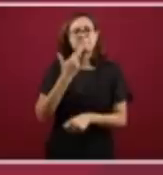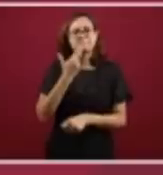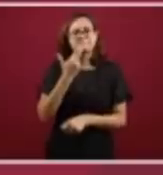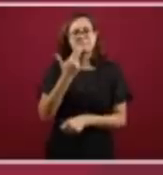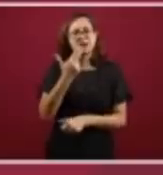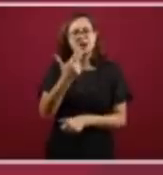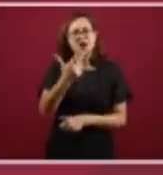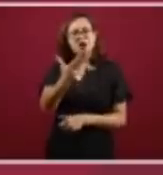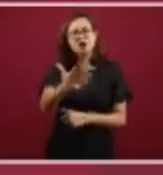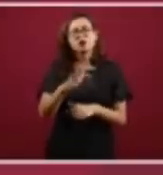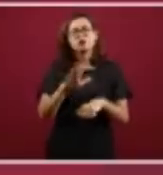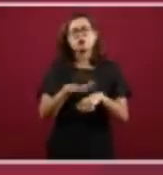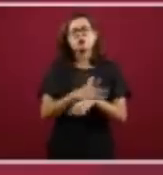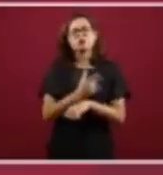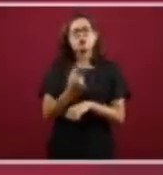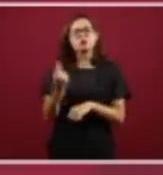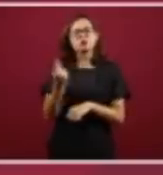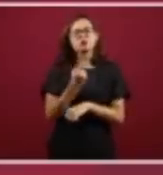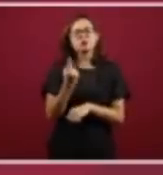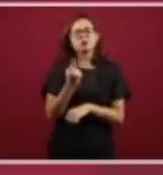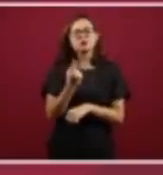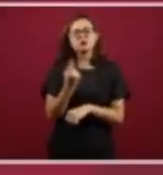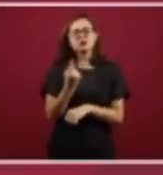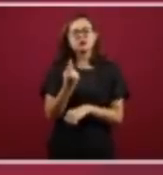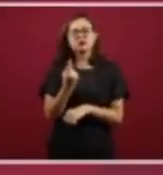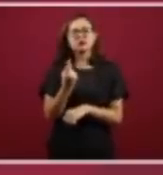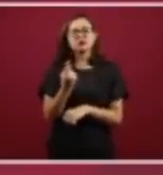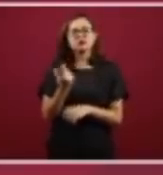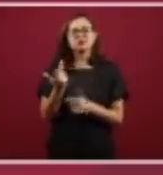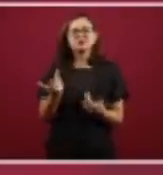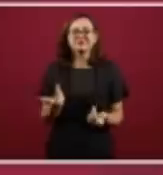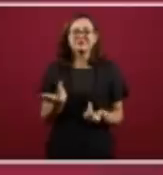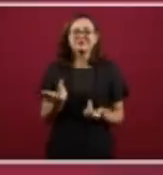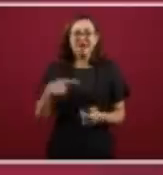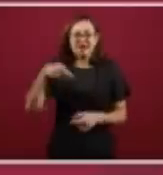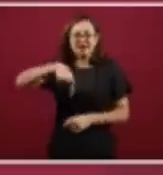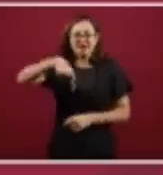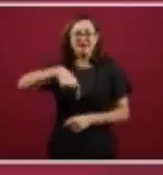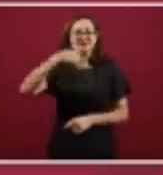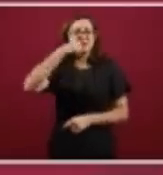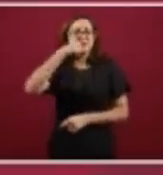porque, como nos vemos todos los días,